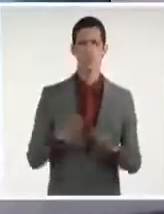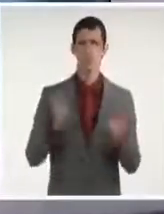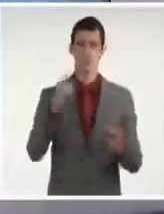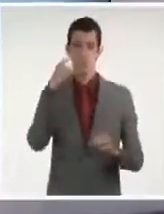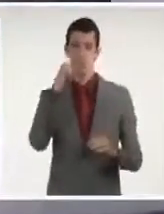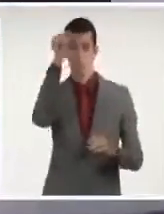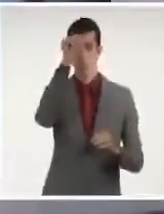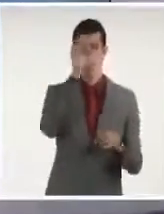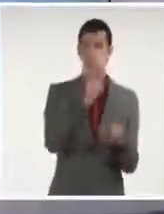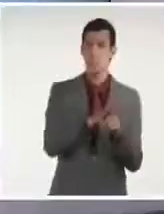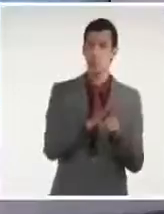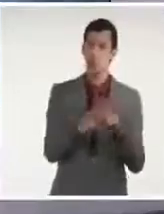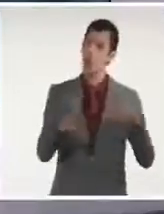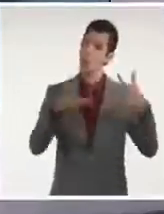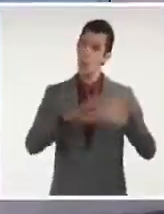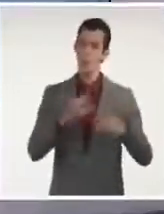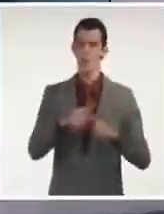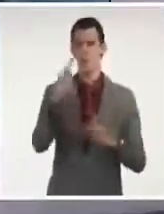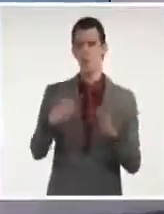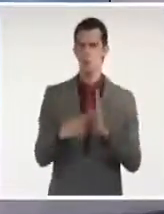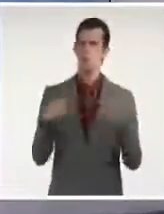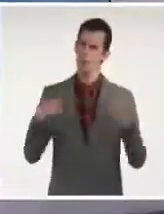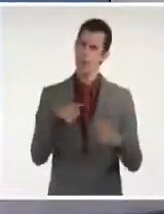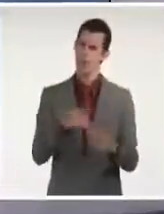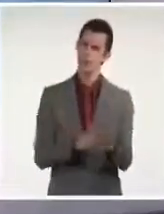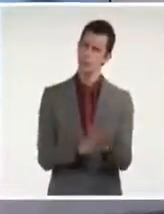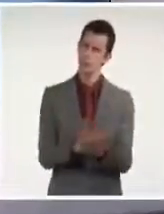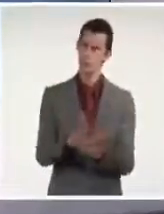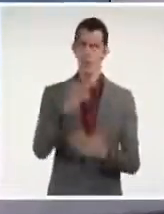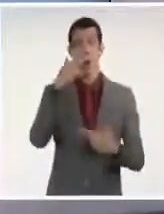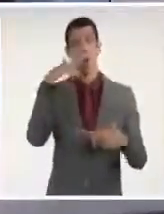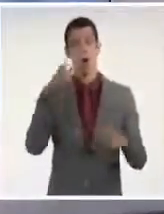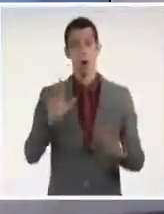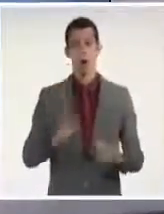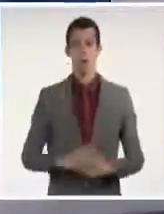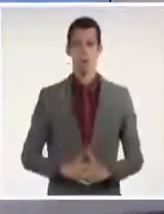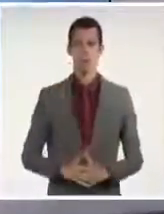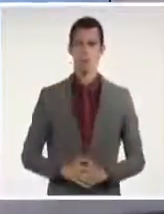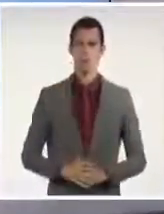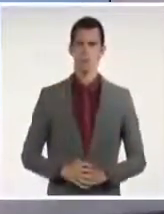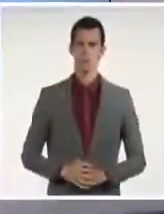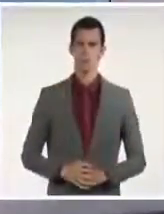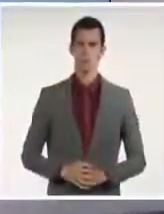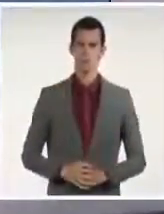todos no se vuelva a perder. Ahora más que nunca, manténgase informado. Buenas noches.